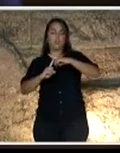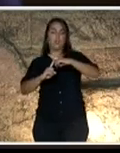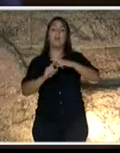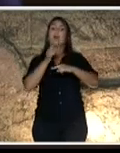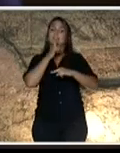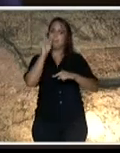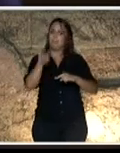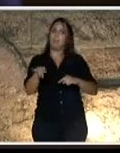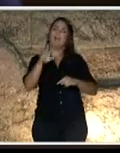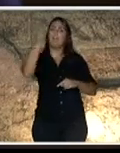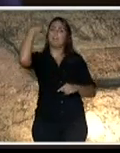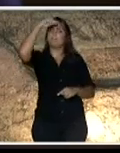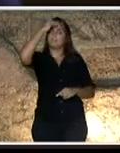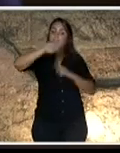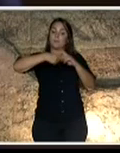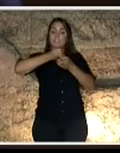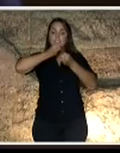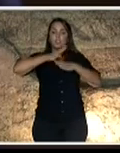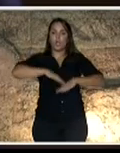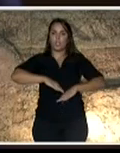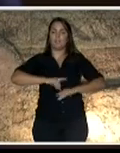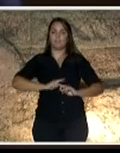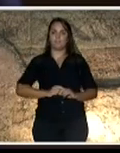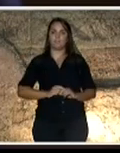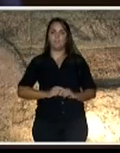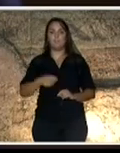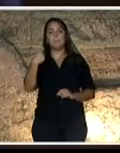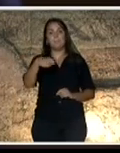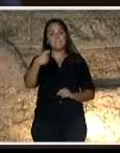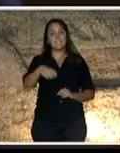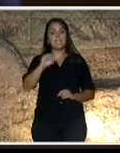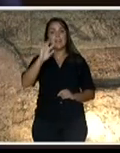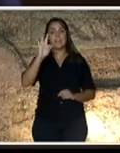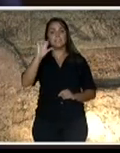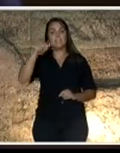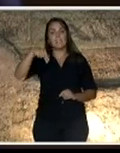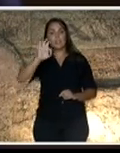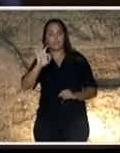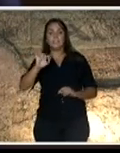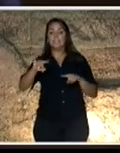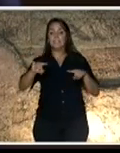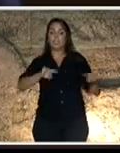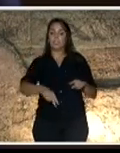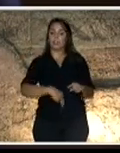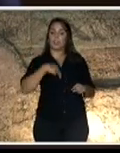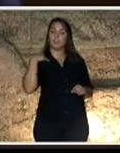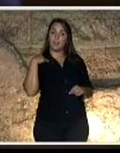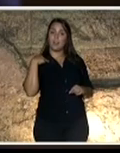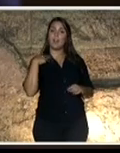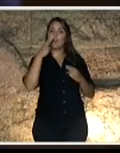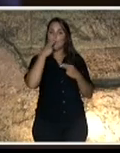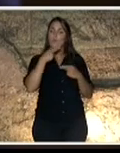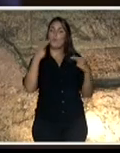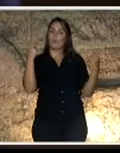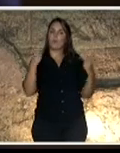y posteriormente de historia de los tratados, presidente del Ateneo, director general de instrucción